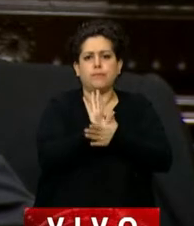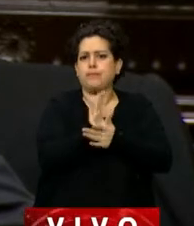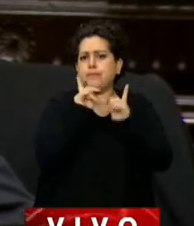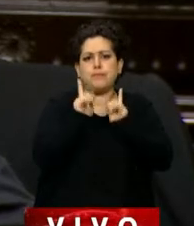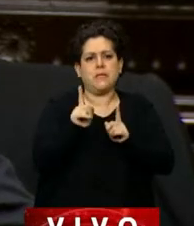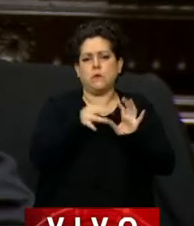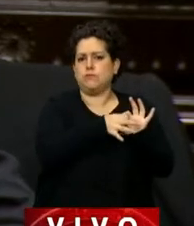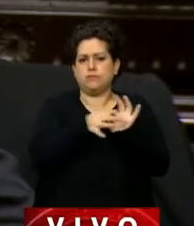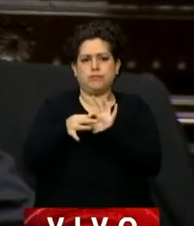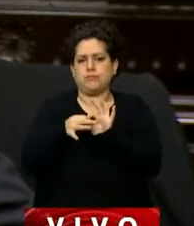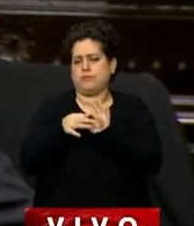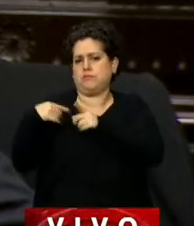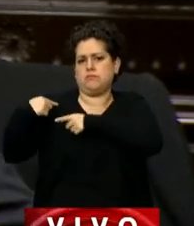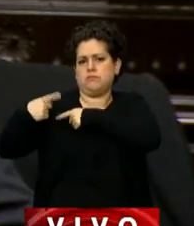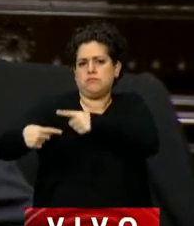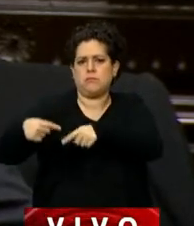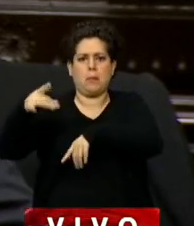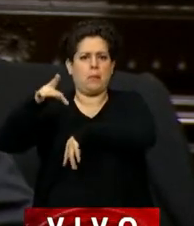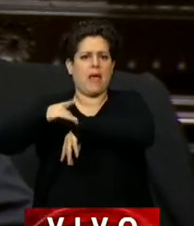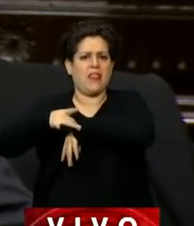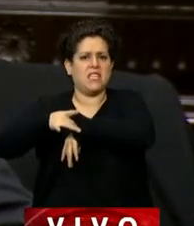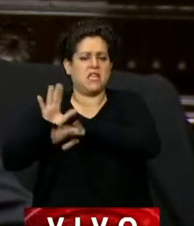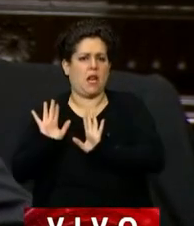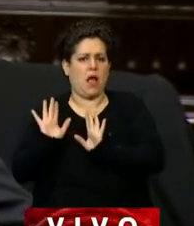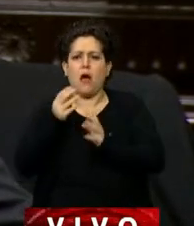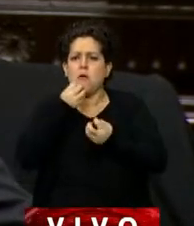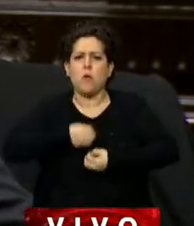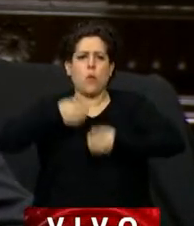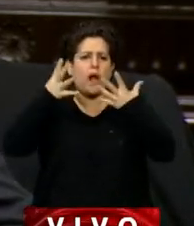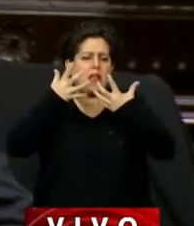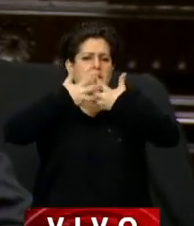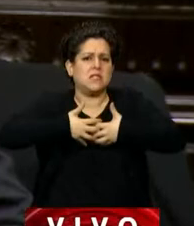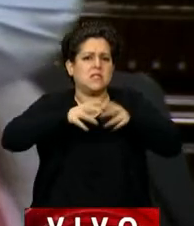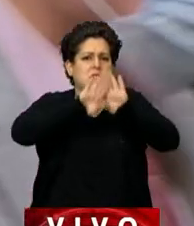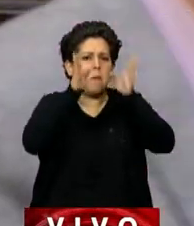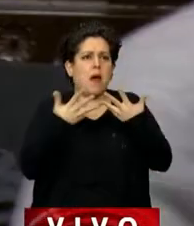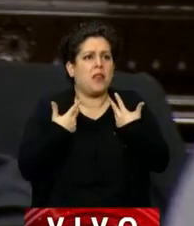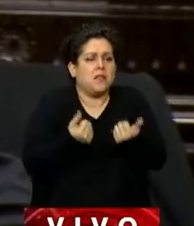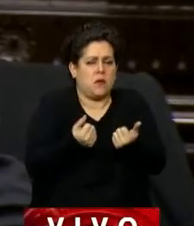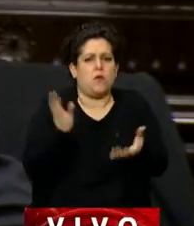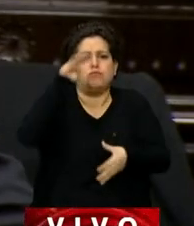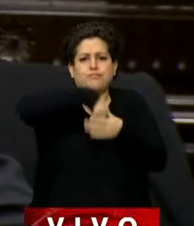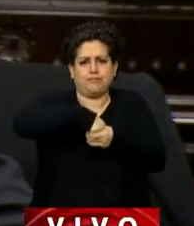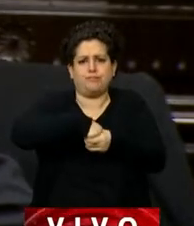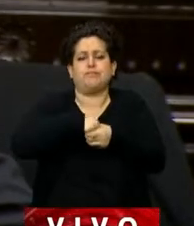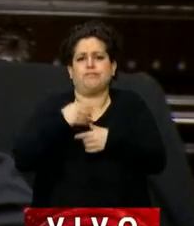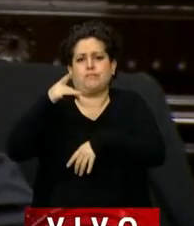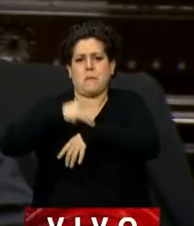la medicina, en la génesis de cualquier sistema de salud. Y este